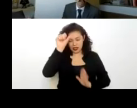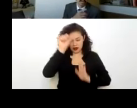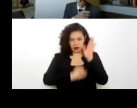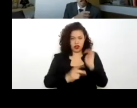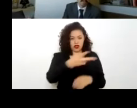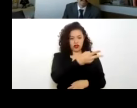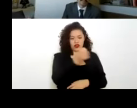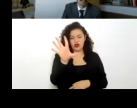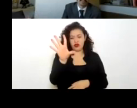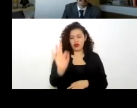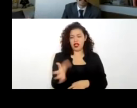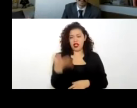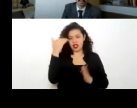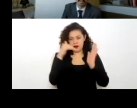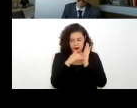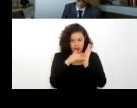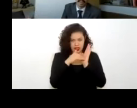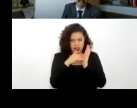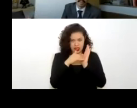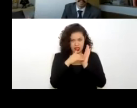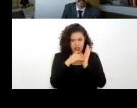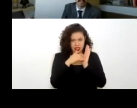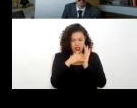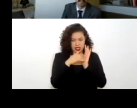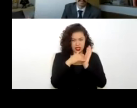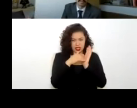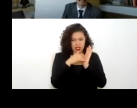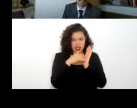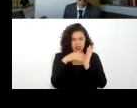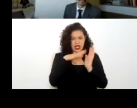mil. No rebasas este umbral que tenemos en pantalla.